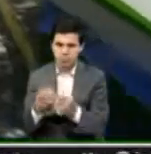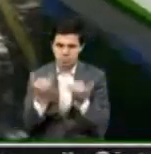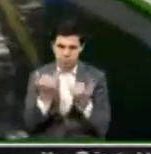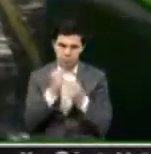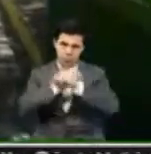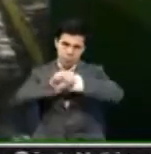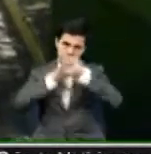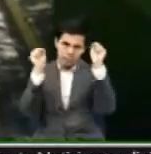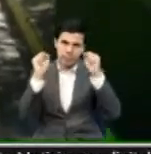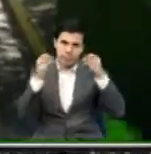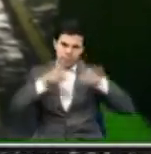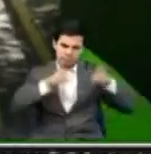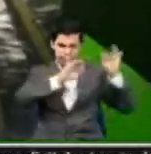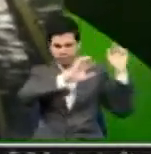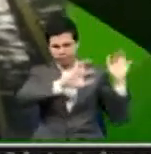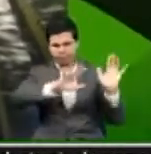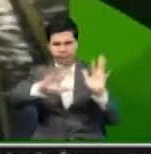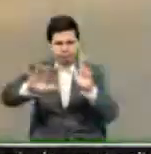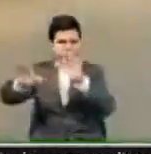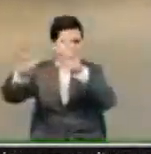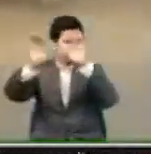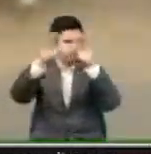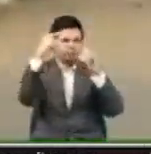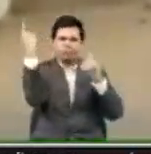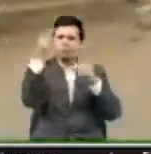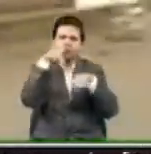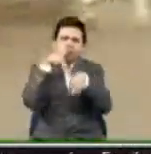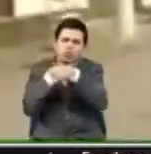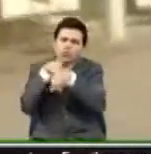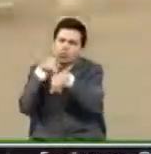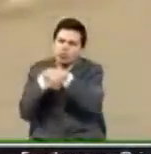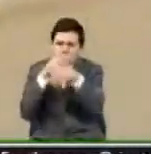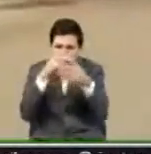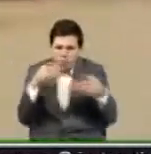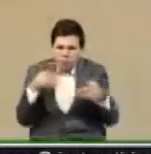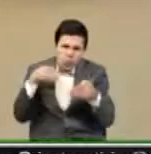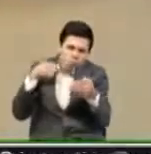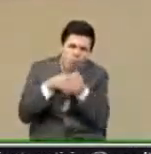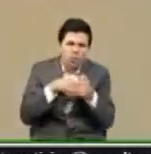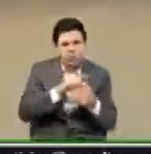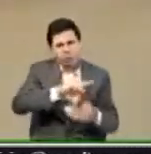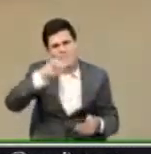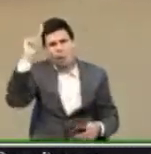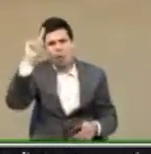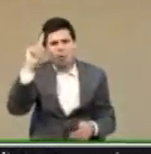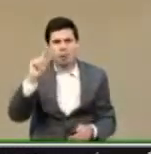mañana se cumplió una marcha rechazando los actos de violencia contra los menores de edad.